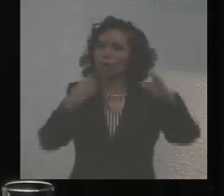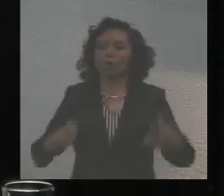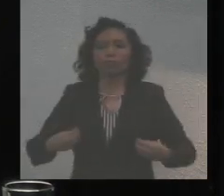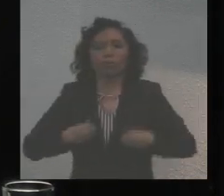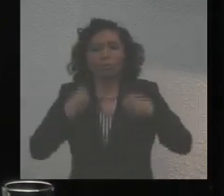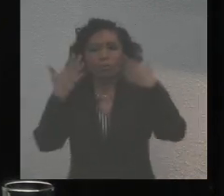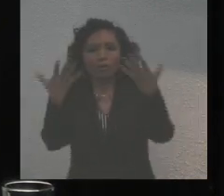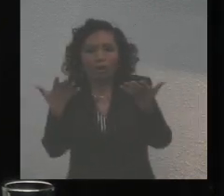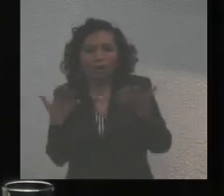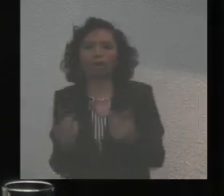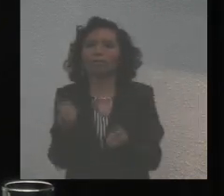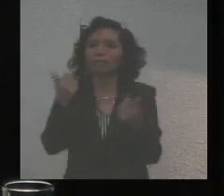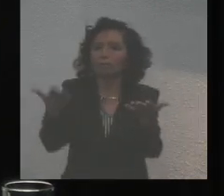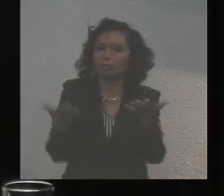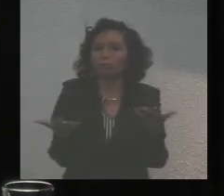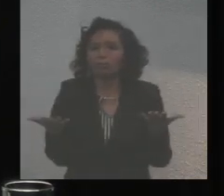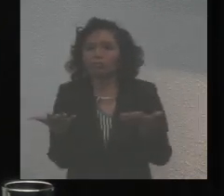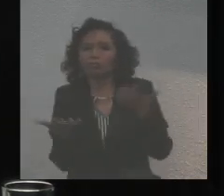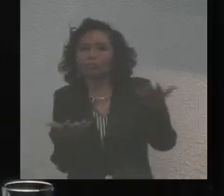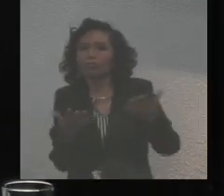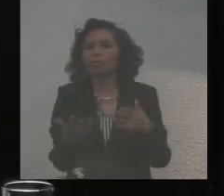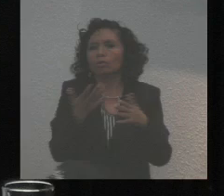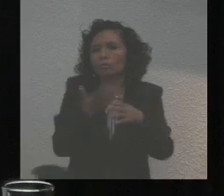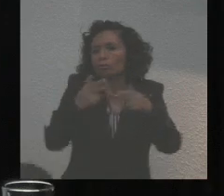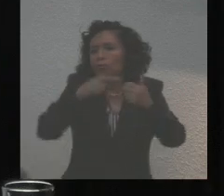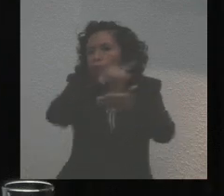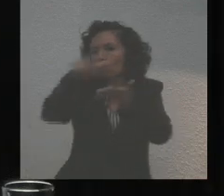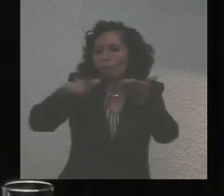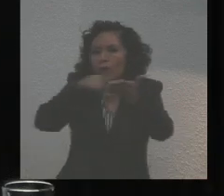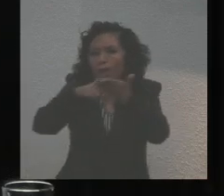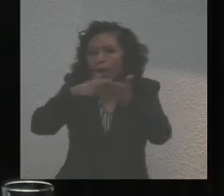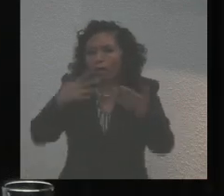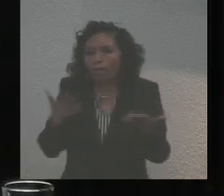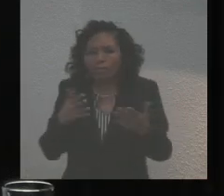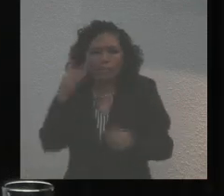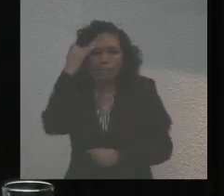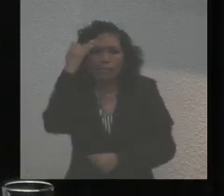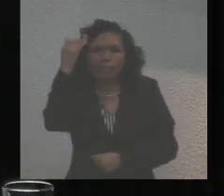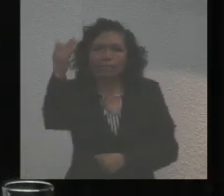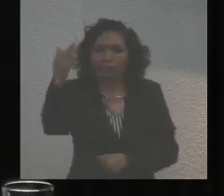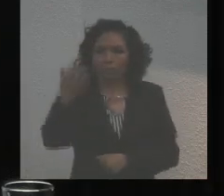no ha sido simplemente una estadía del paso del tiempo.